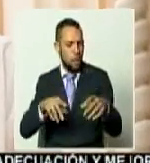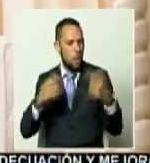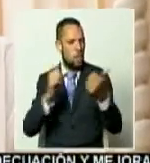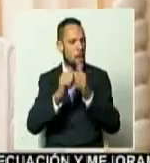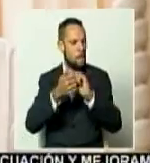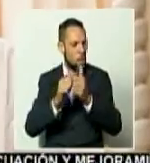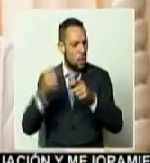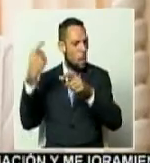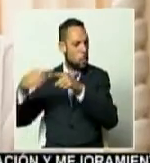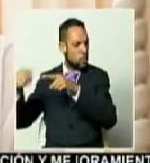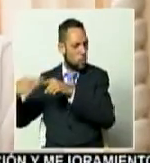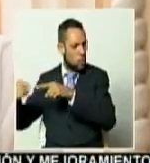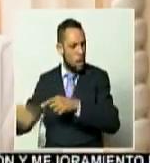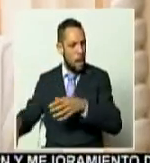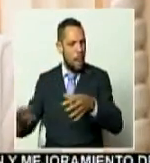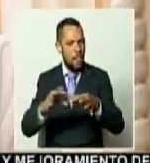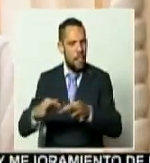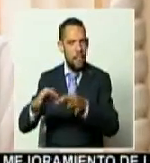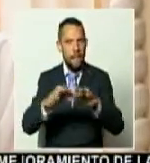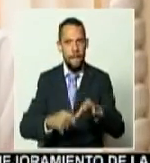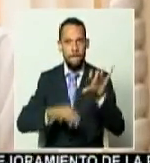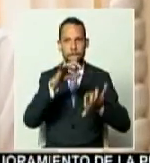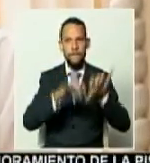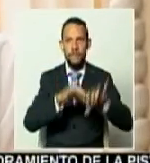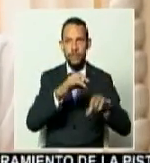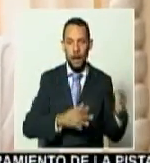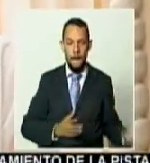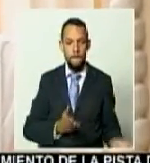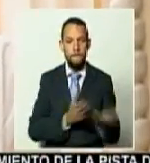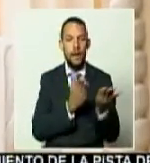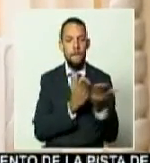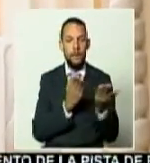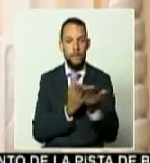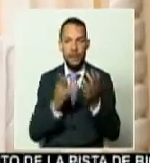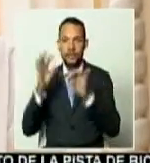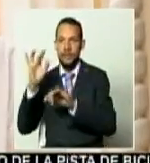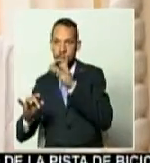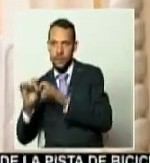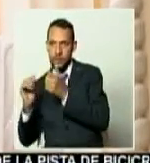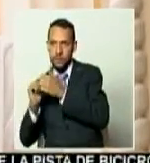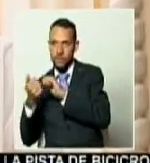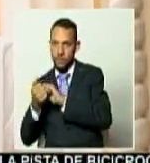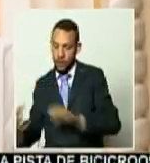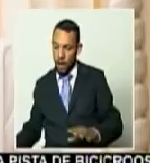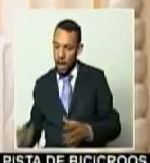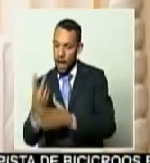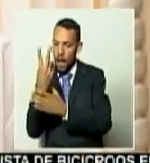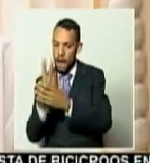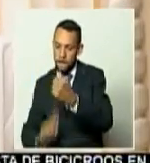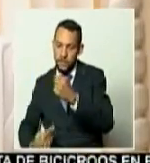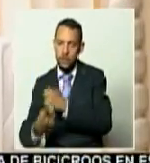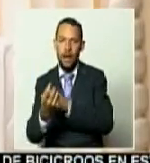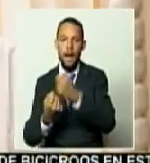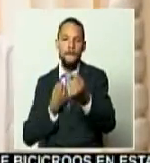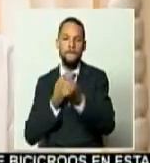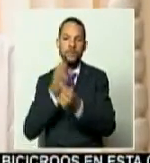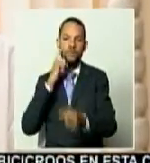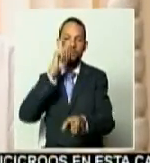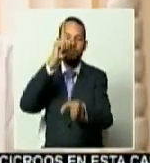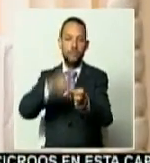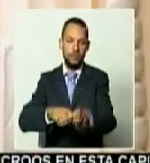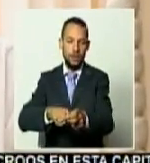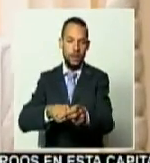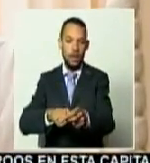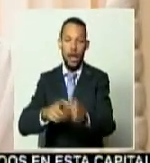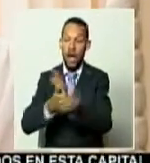debe estar articulado con la Secretaría de Educación porque de hecho son las instituciones educativas las que inscriben a los